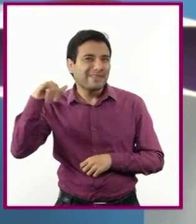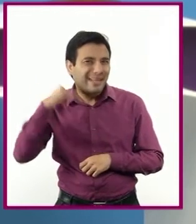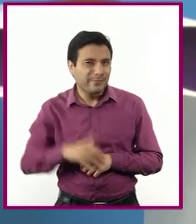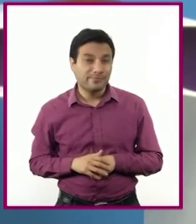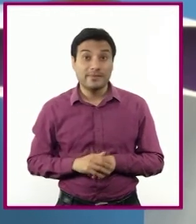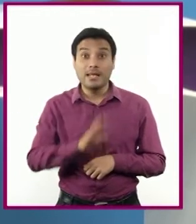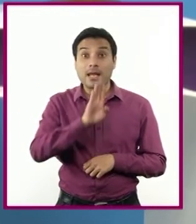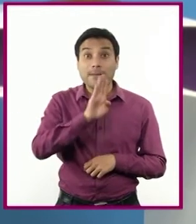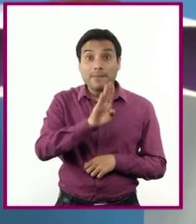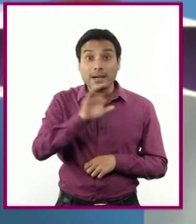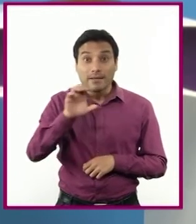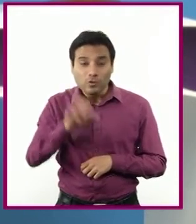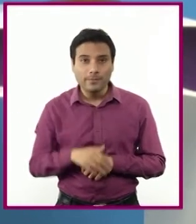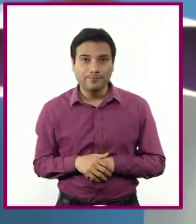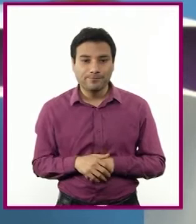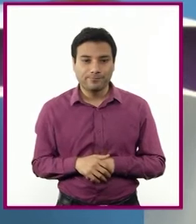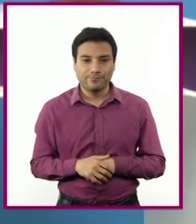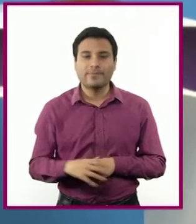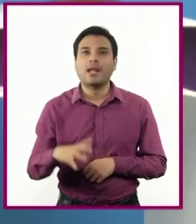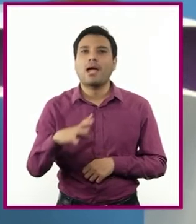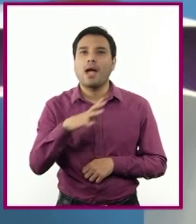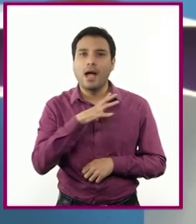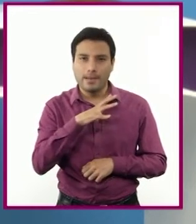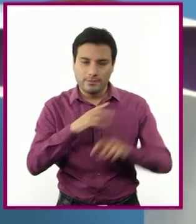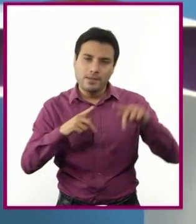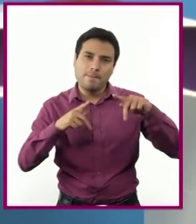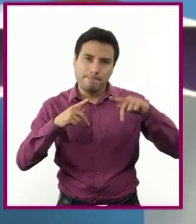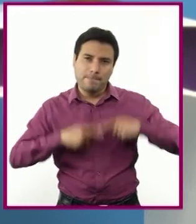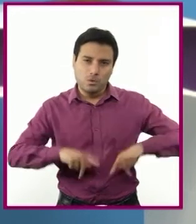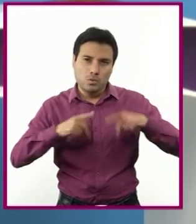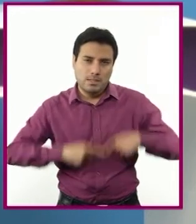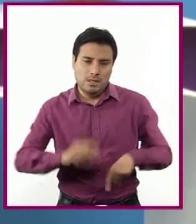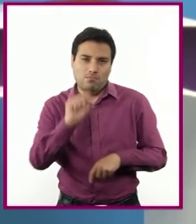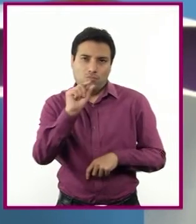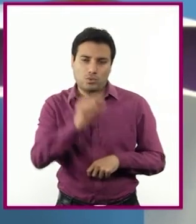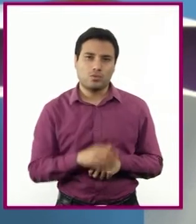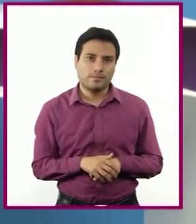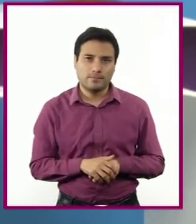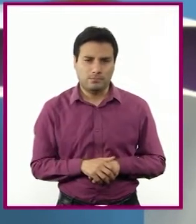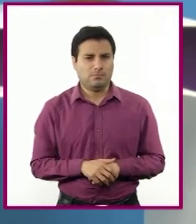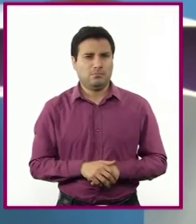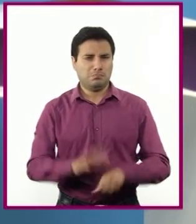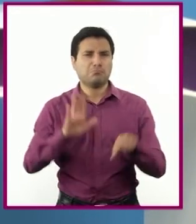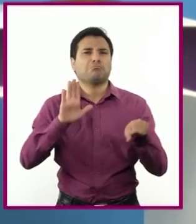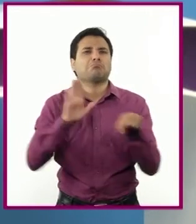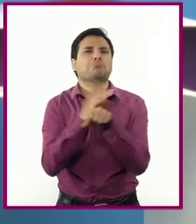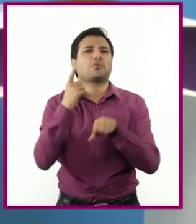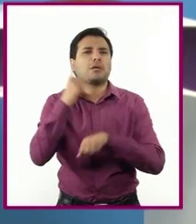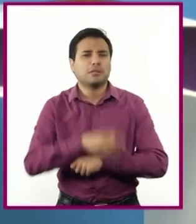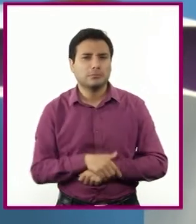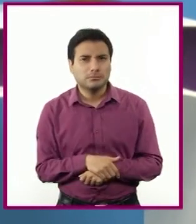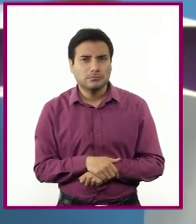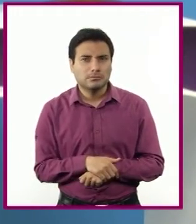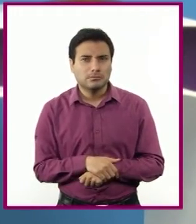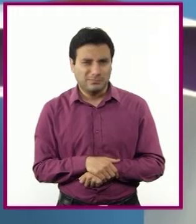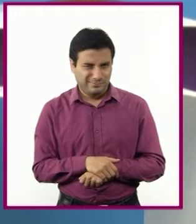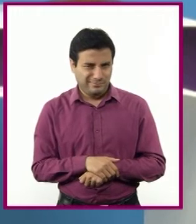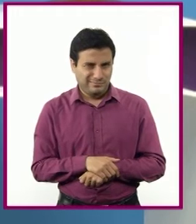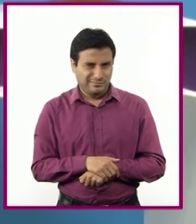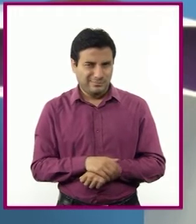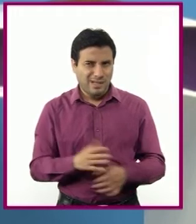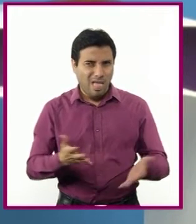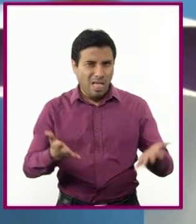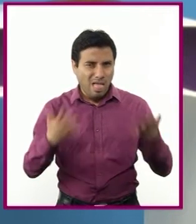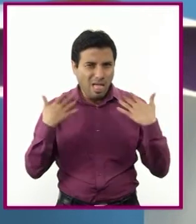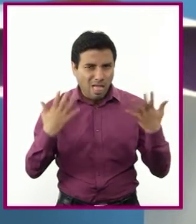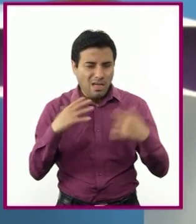Baja California registran las densidades de población más bajas. ¿A qué creen que se deba esto? ¿Al clima?